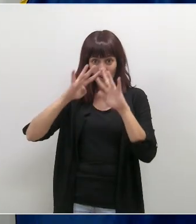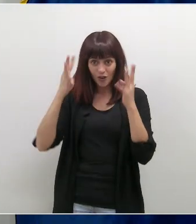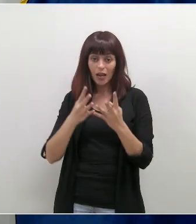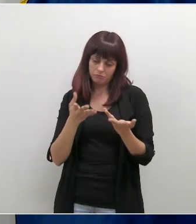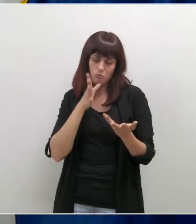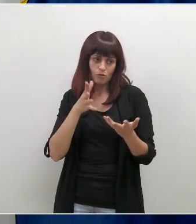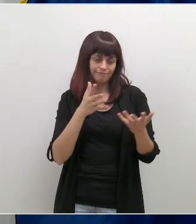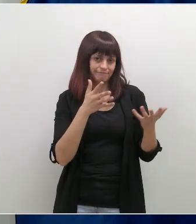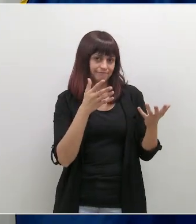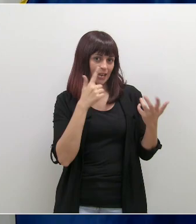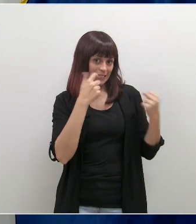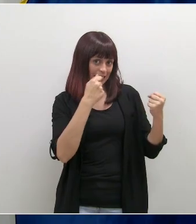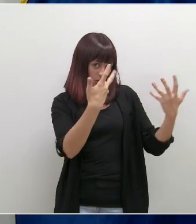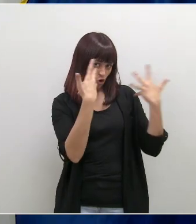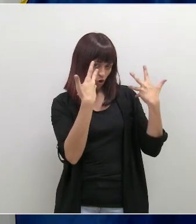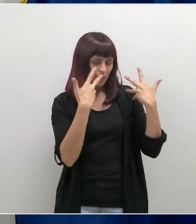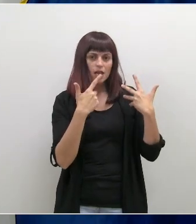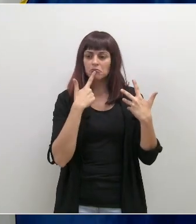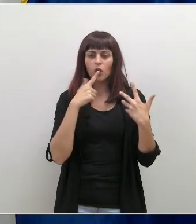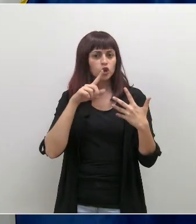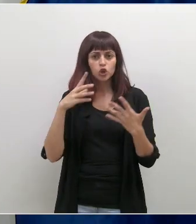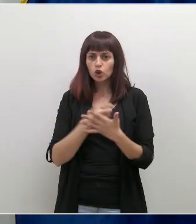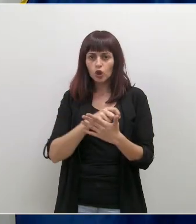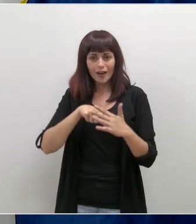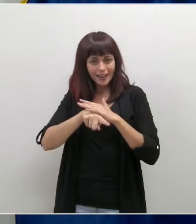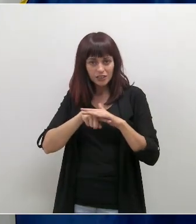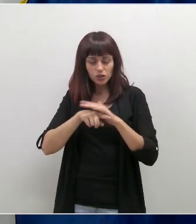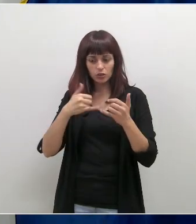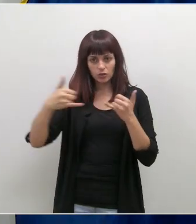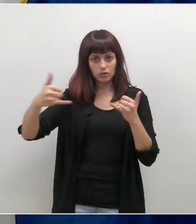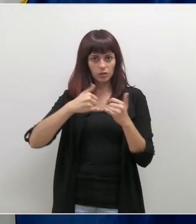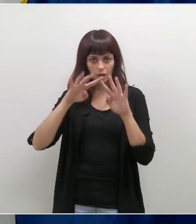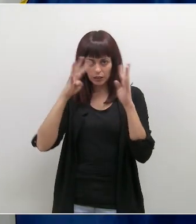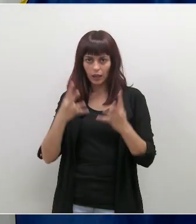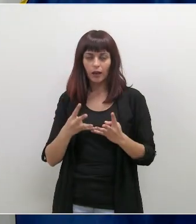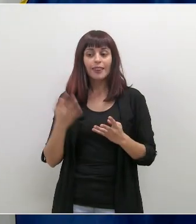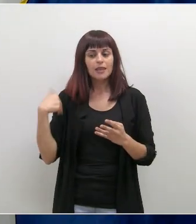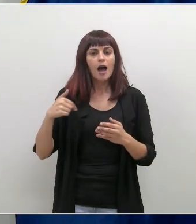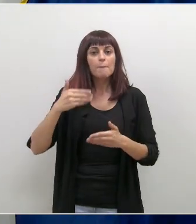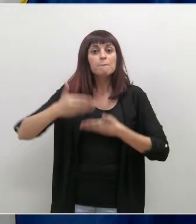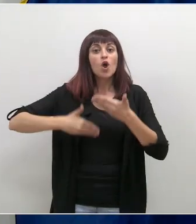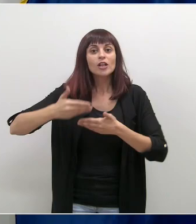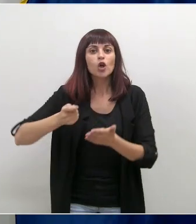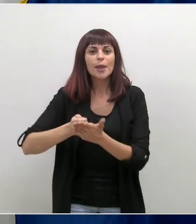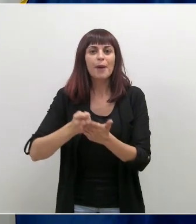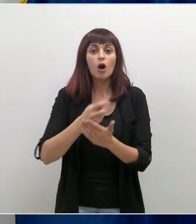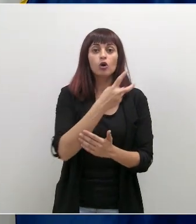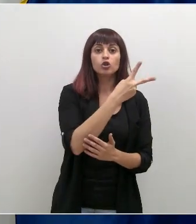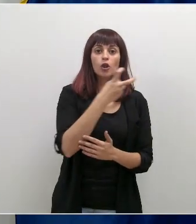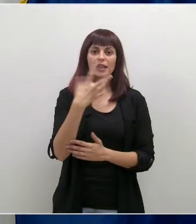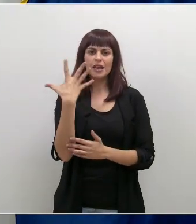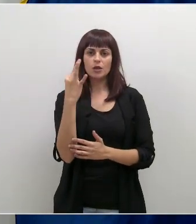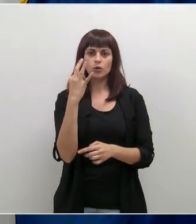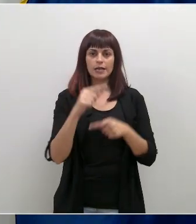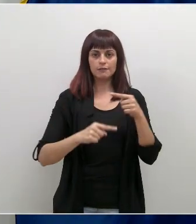sanitarias, las solicitudes se han realizado de forma completamente telemática. Ya están en proceso de pago más de 250